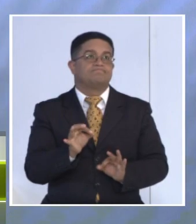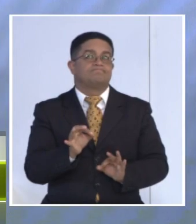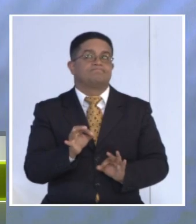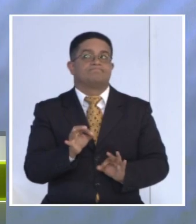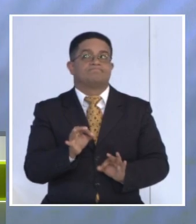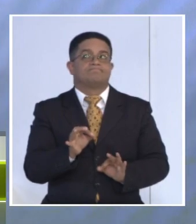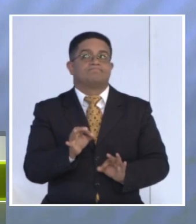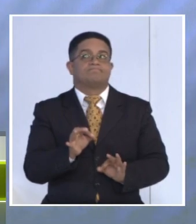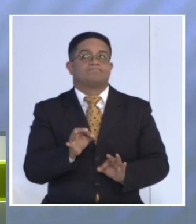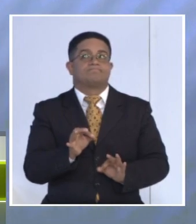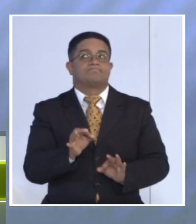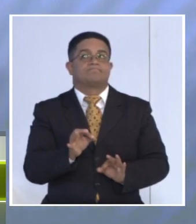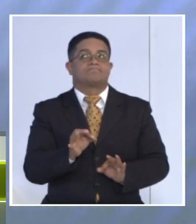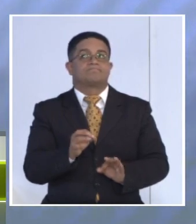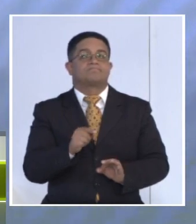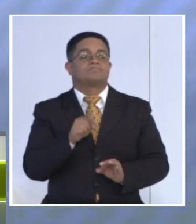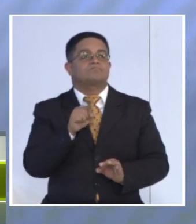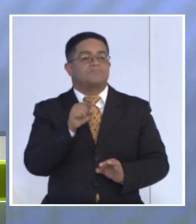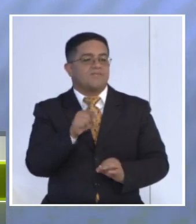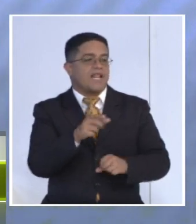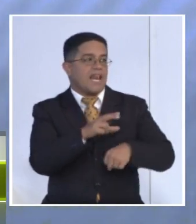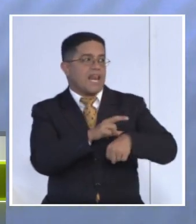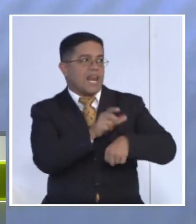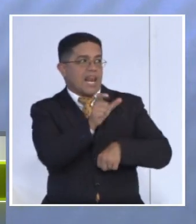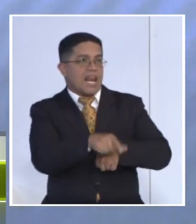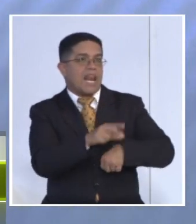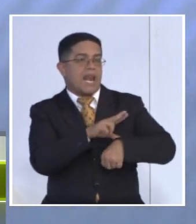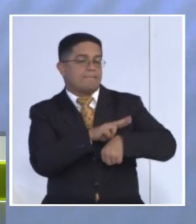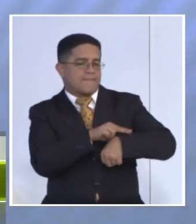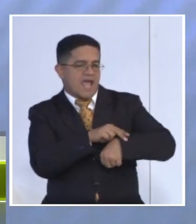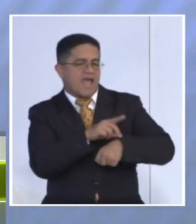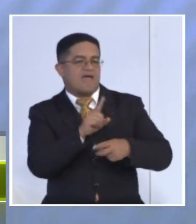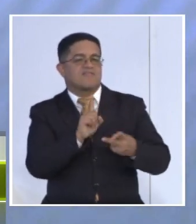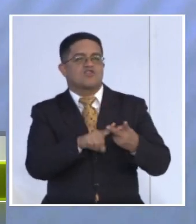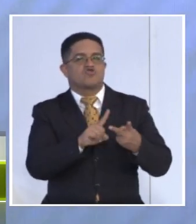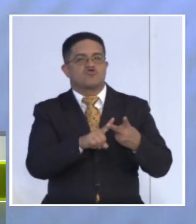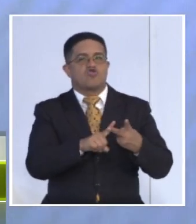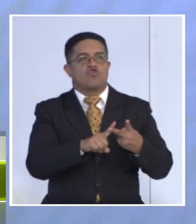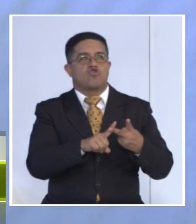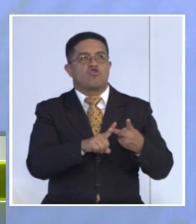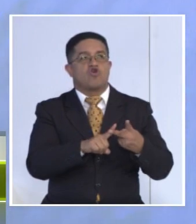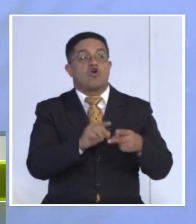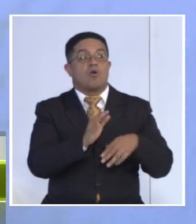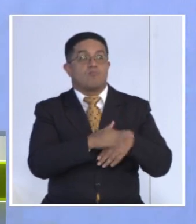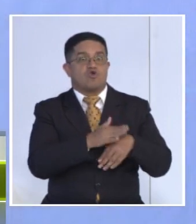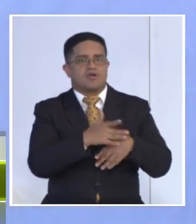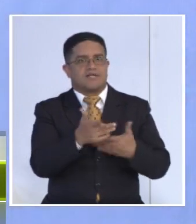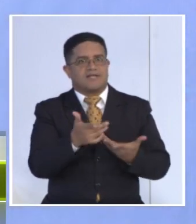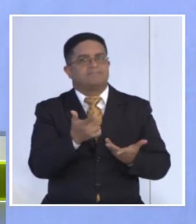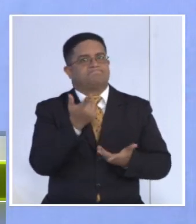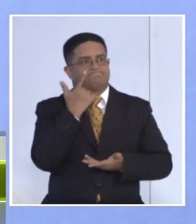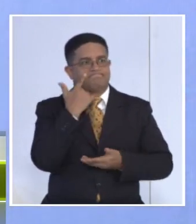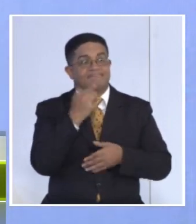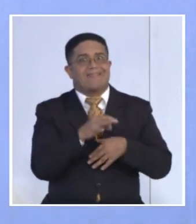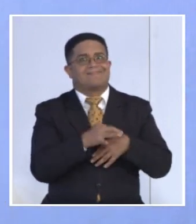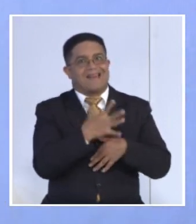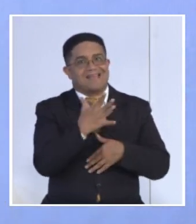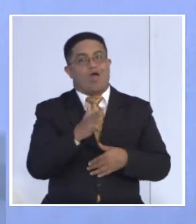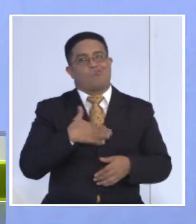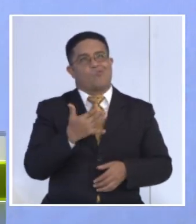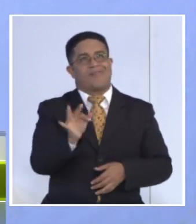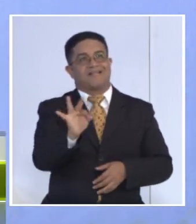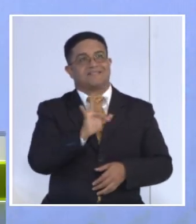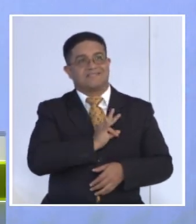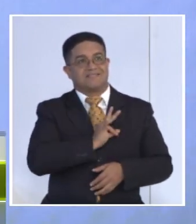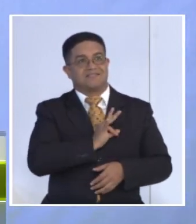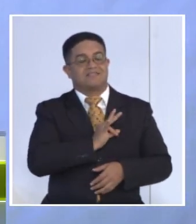el neumonólogo infantil, por el pediatra, por el gastroenterólogo, porque al tener alta susceptibilidad a procesos infecciosos, deben estar